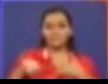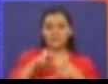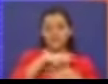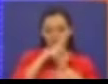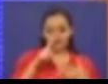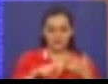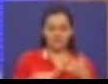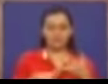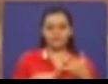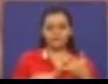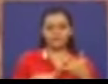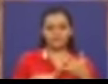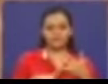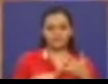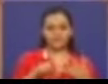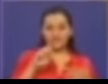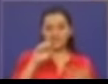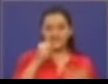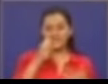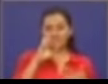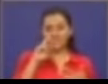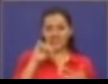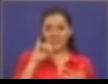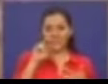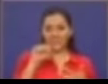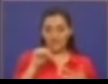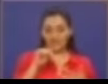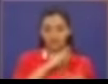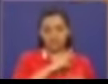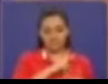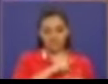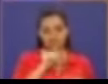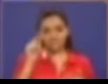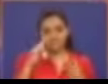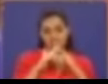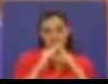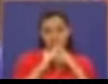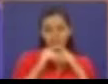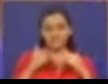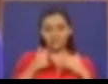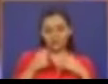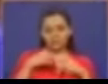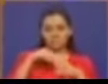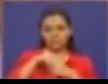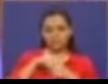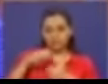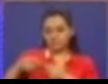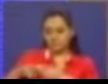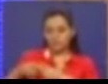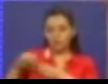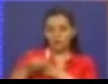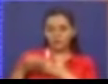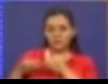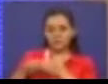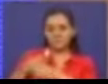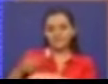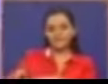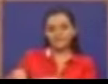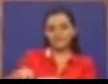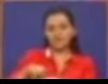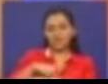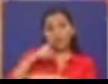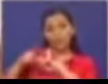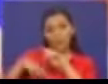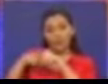Fiscalía. En Senaín, en ese búnker de los Isaías en Lumbicí, hay una unidad permanente de Fiscalía para que